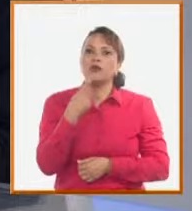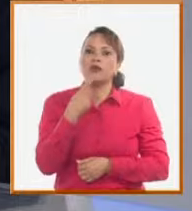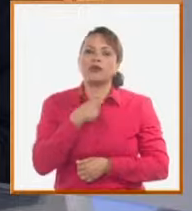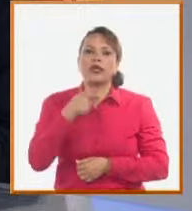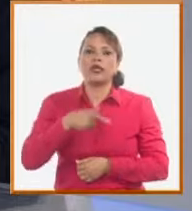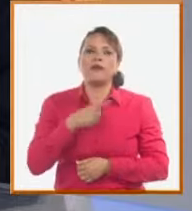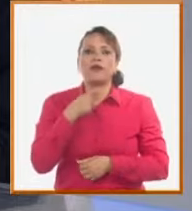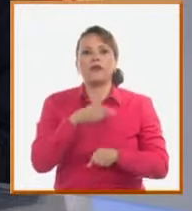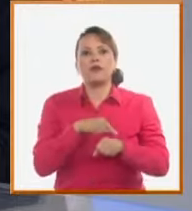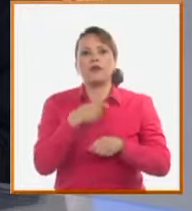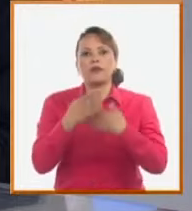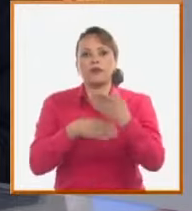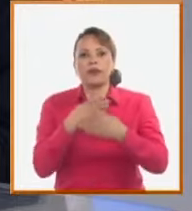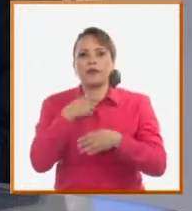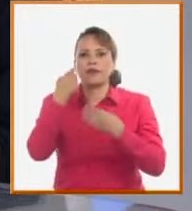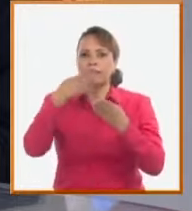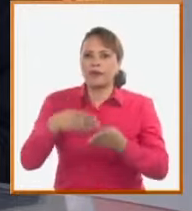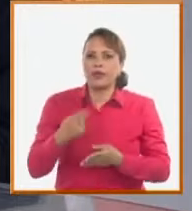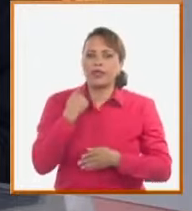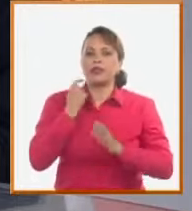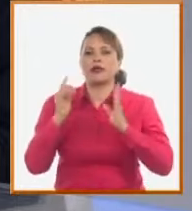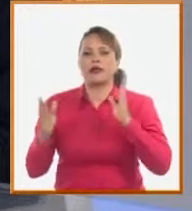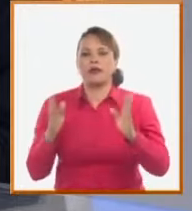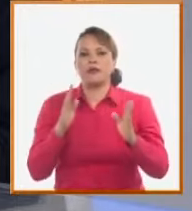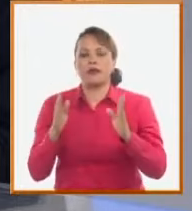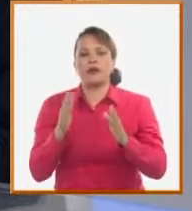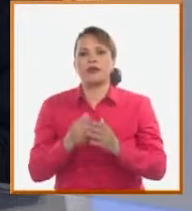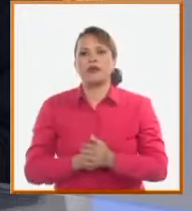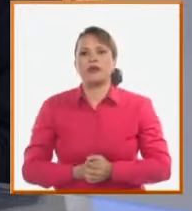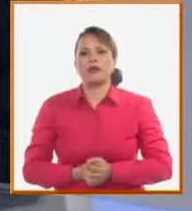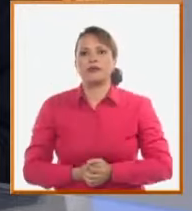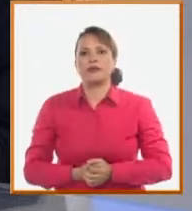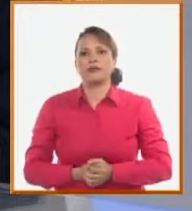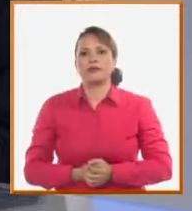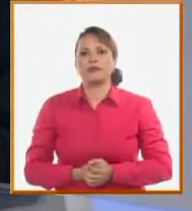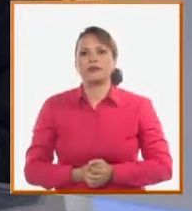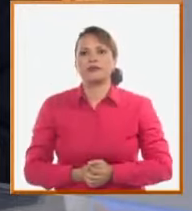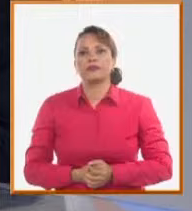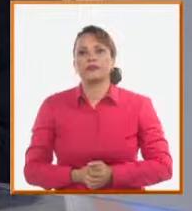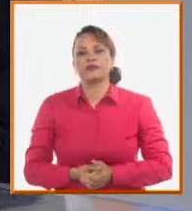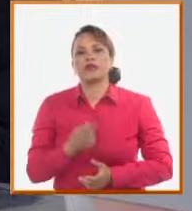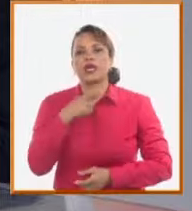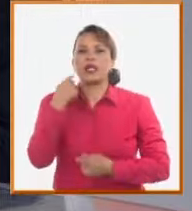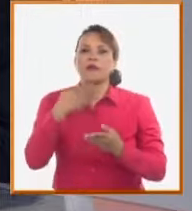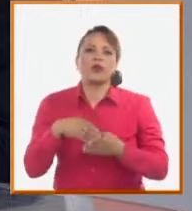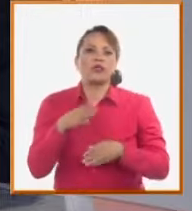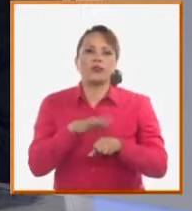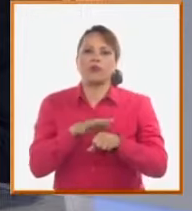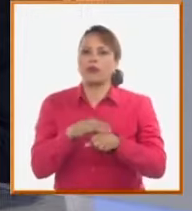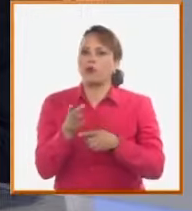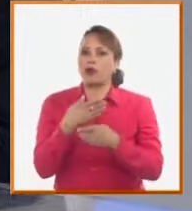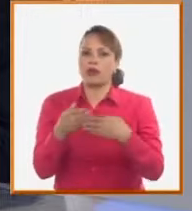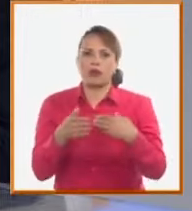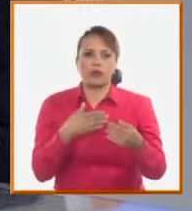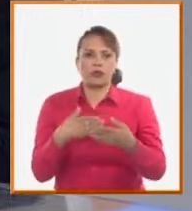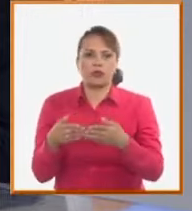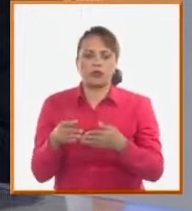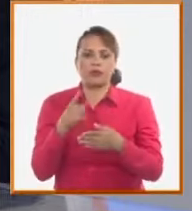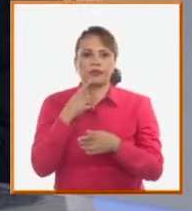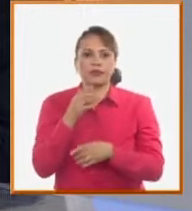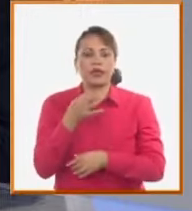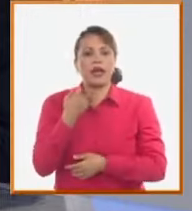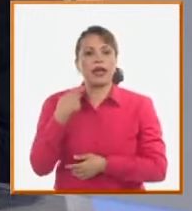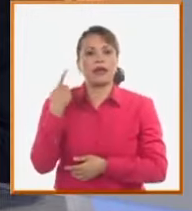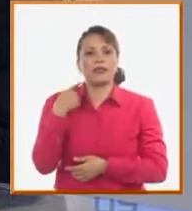muerte, es un seguro anual con renovación automática que cubre la muerte por cualquier causa. Como decíamos